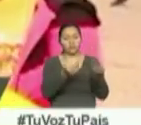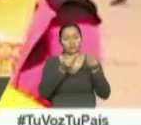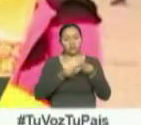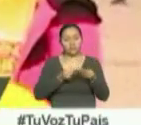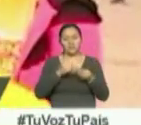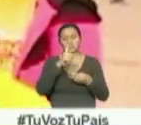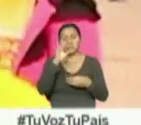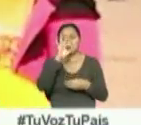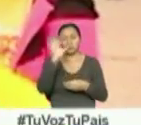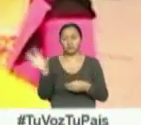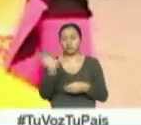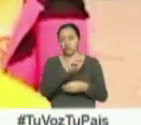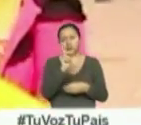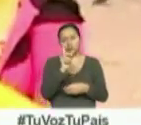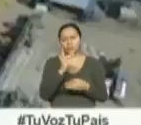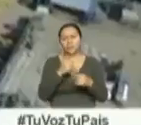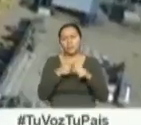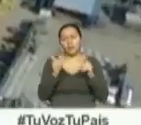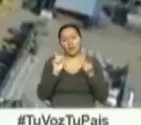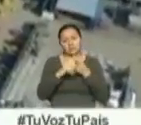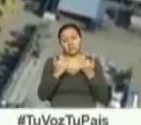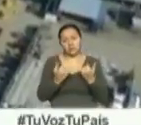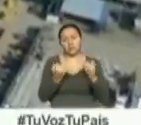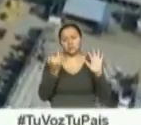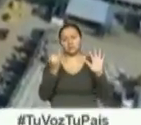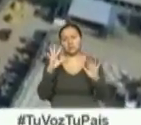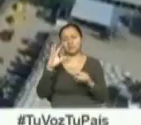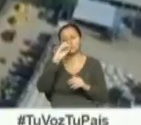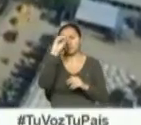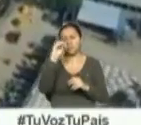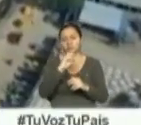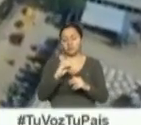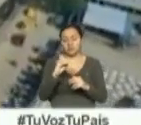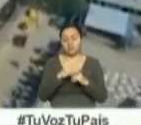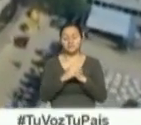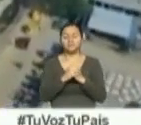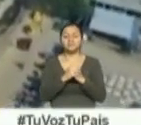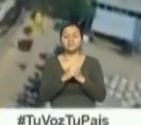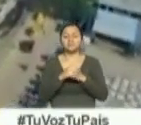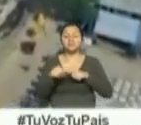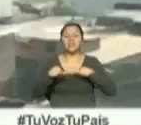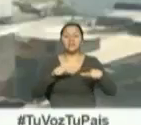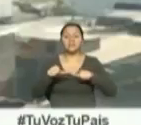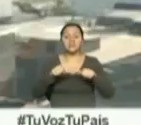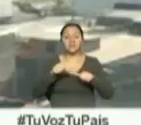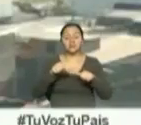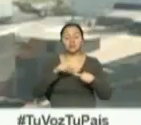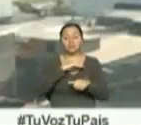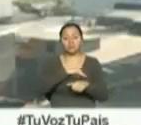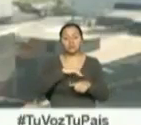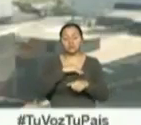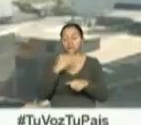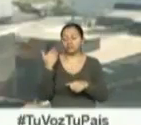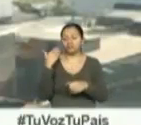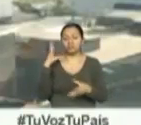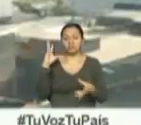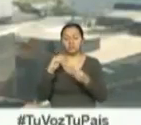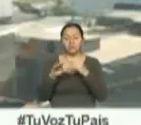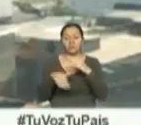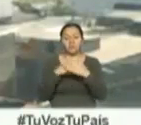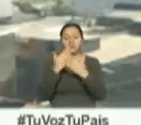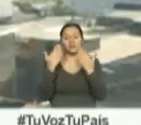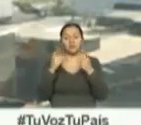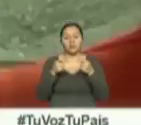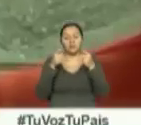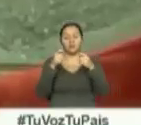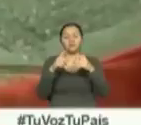100%, pero por lo general un 75%. Durante la última administración municipal se han logrado sacar adelante obras que fueron un